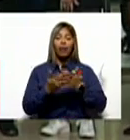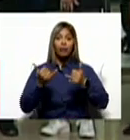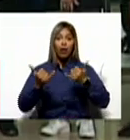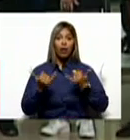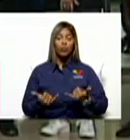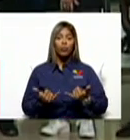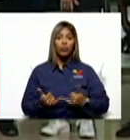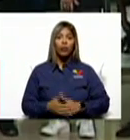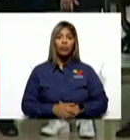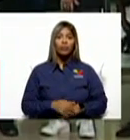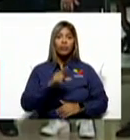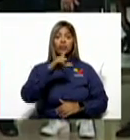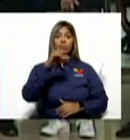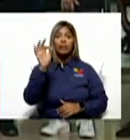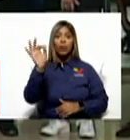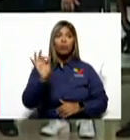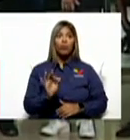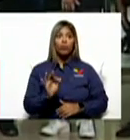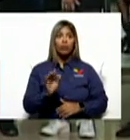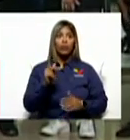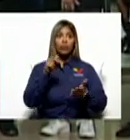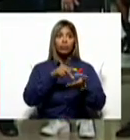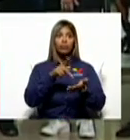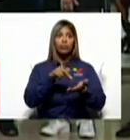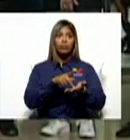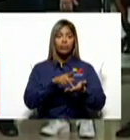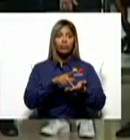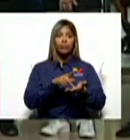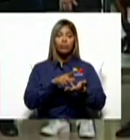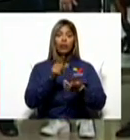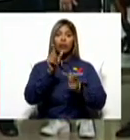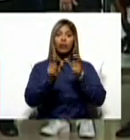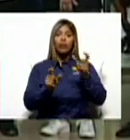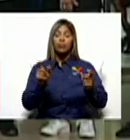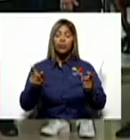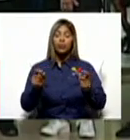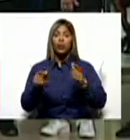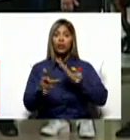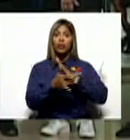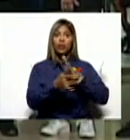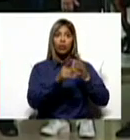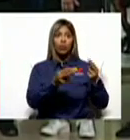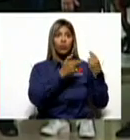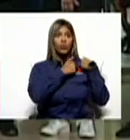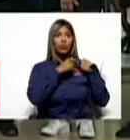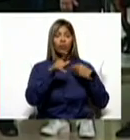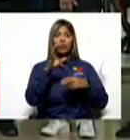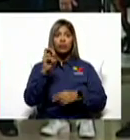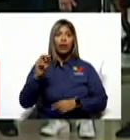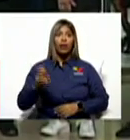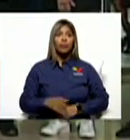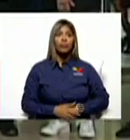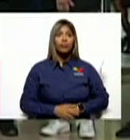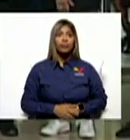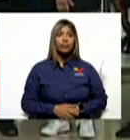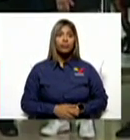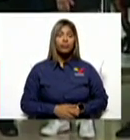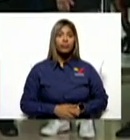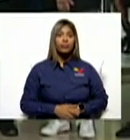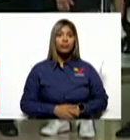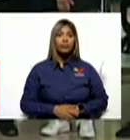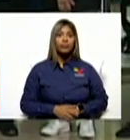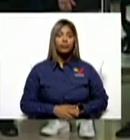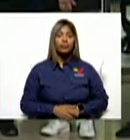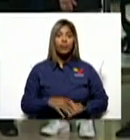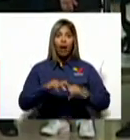momento 100% de asistencia del personal técnico del Consejo Nacional Electoral.